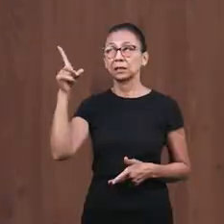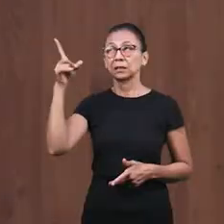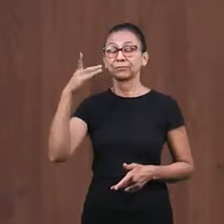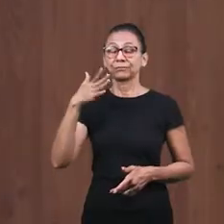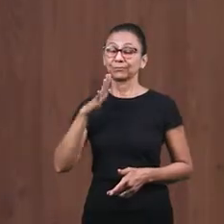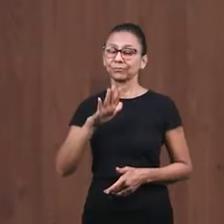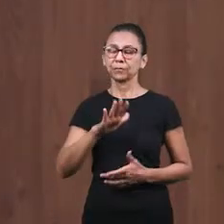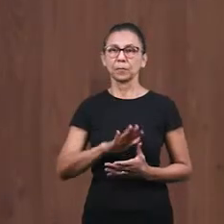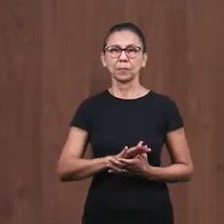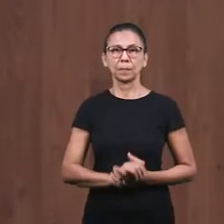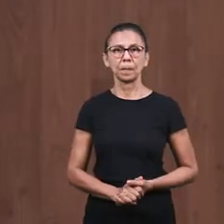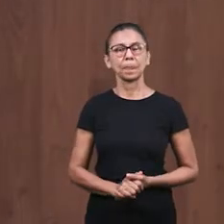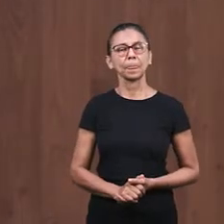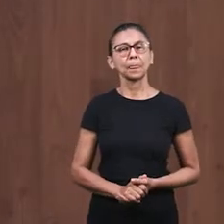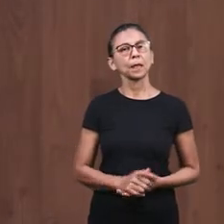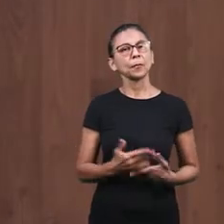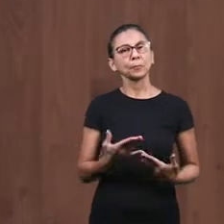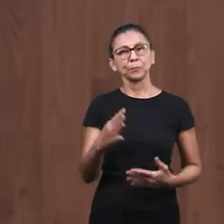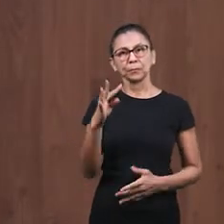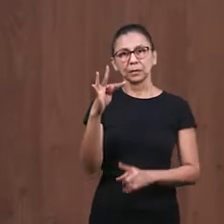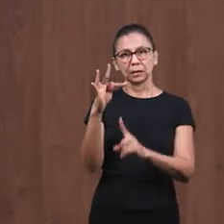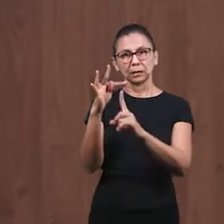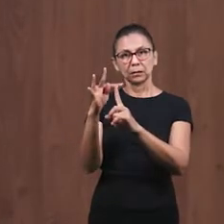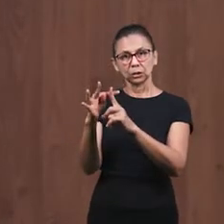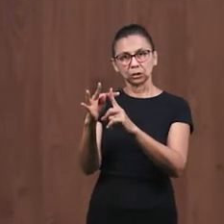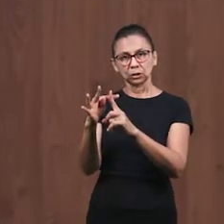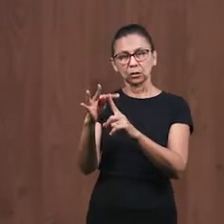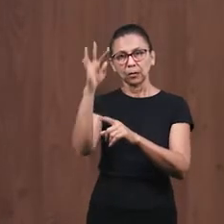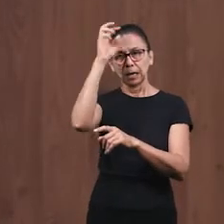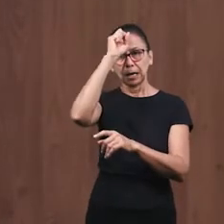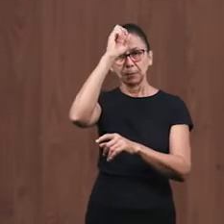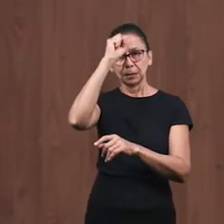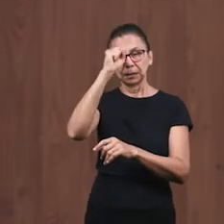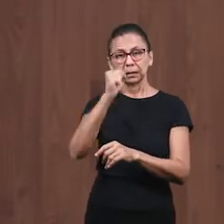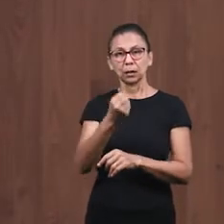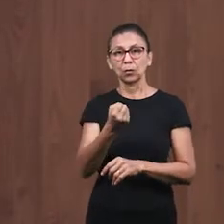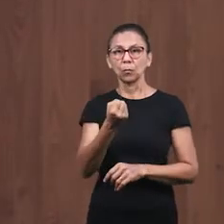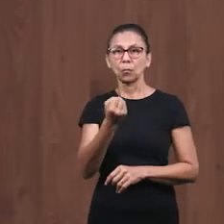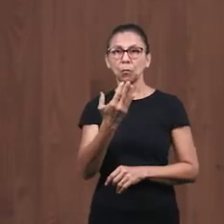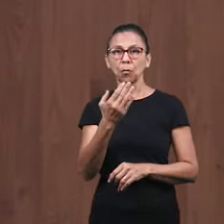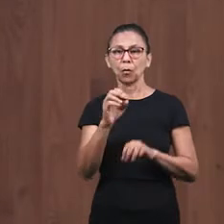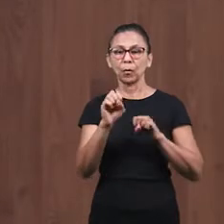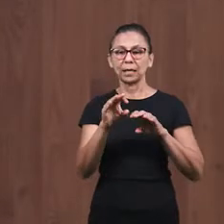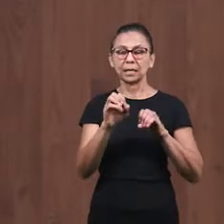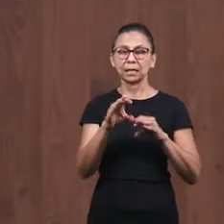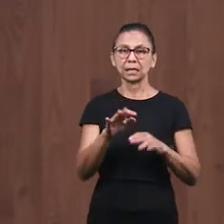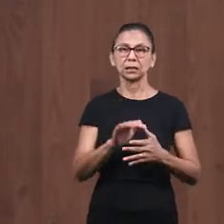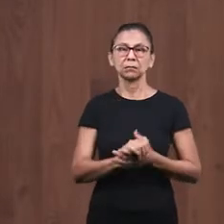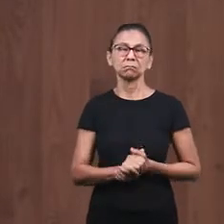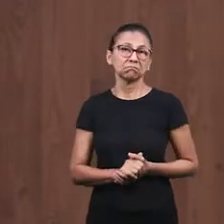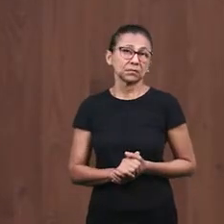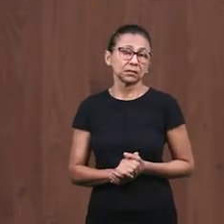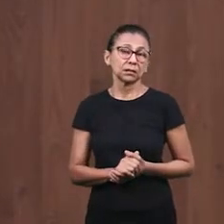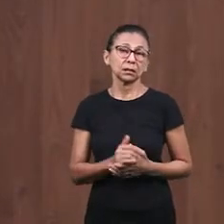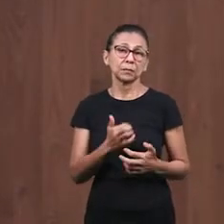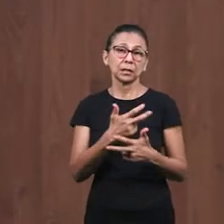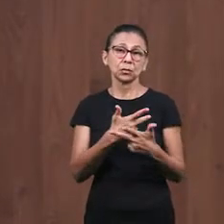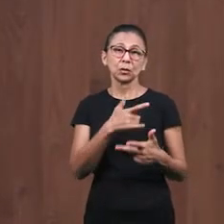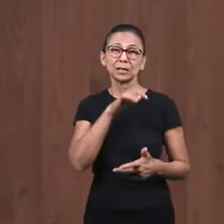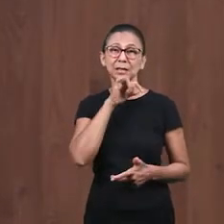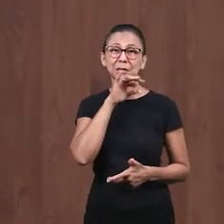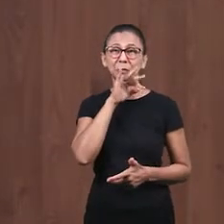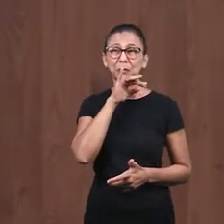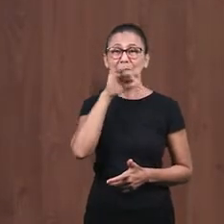agradaba. Piensen conmigo, Timoteo recibió una buena enseñanza y una